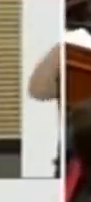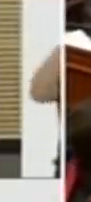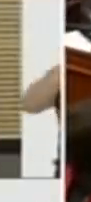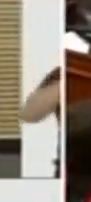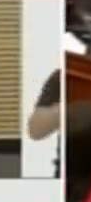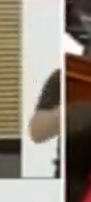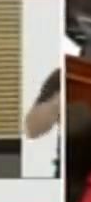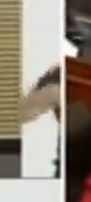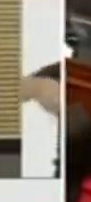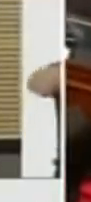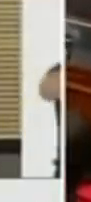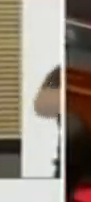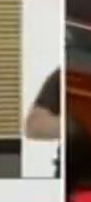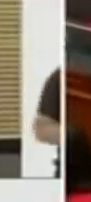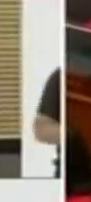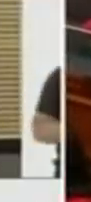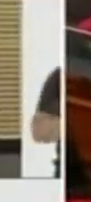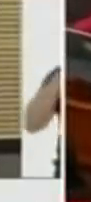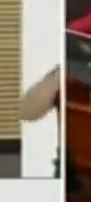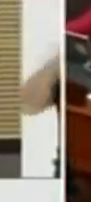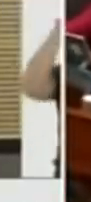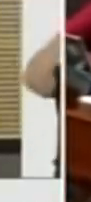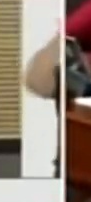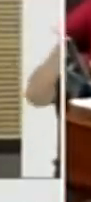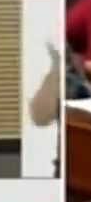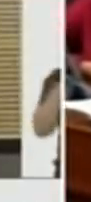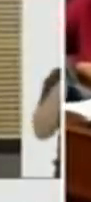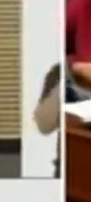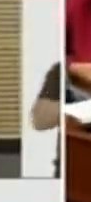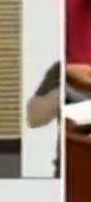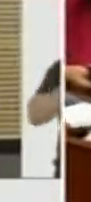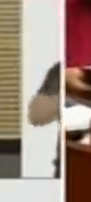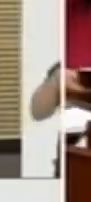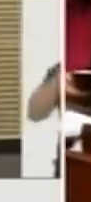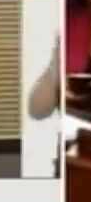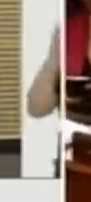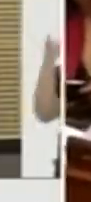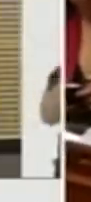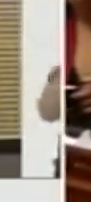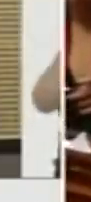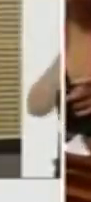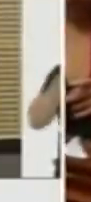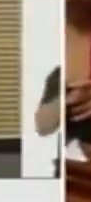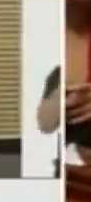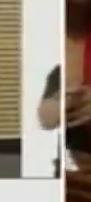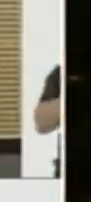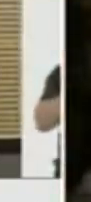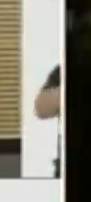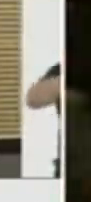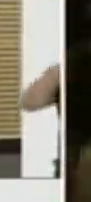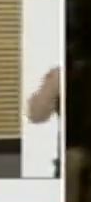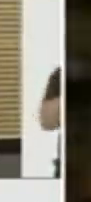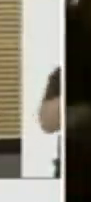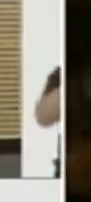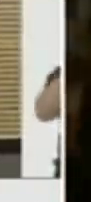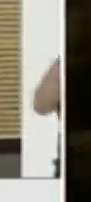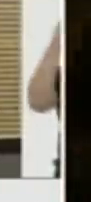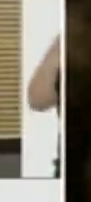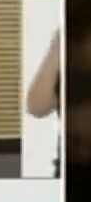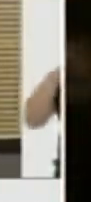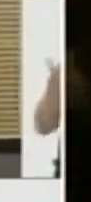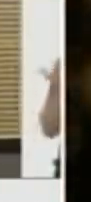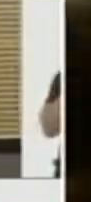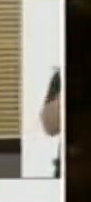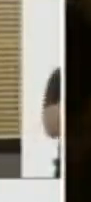constitucional recordemos dos poderes enfrentados el parlamento del perú y la presidencia del perú que ha disuelto esta